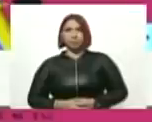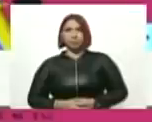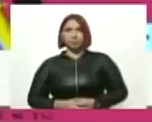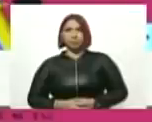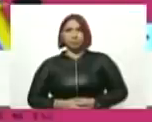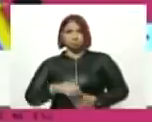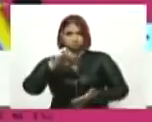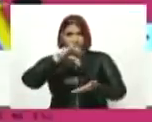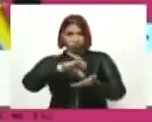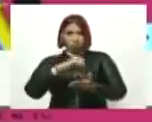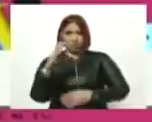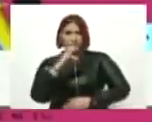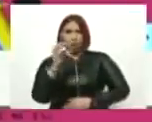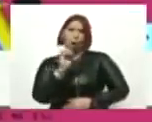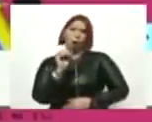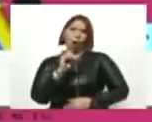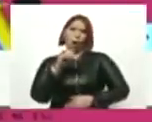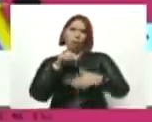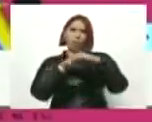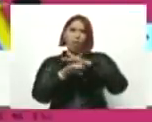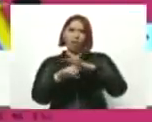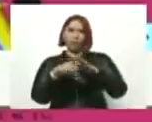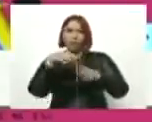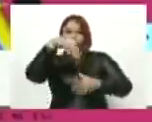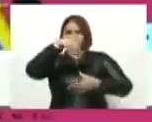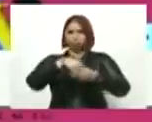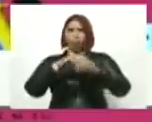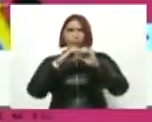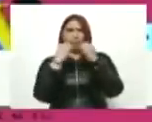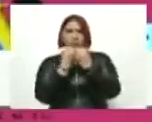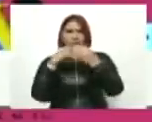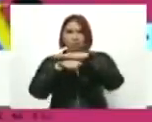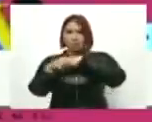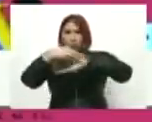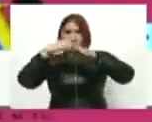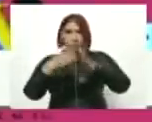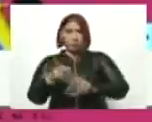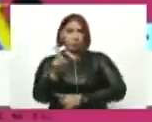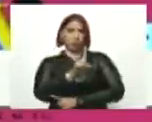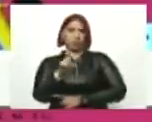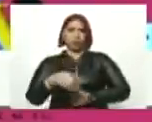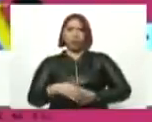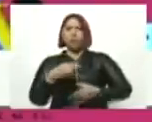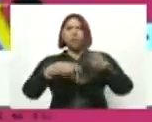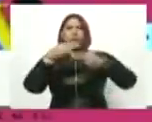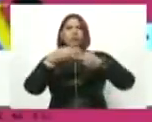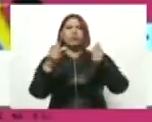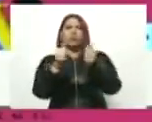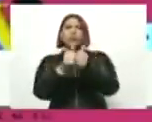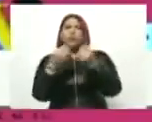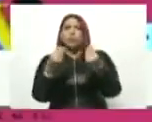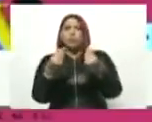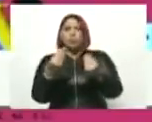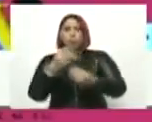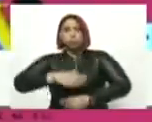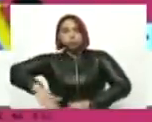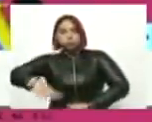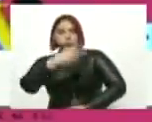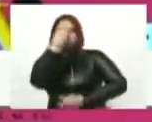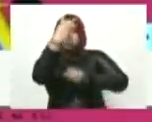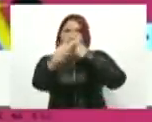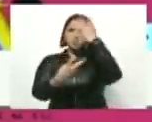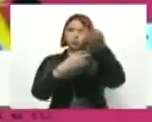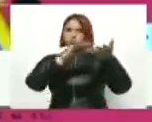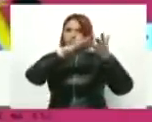¿Desde Caracas, desde una oficina, en un ministerio? No. Se construye en el territorio, allá, en